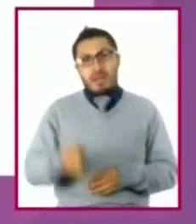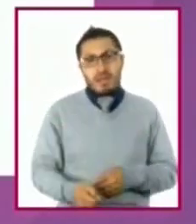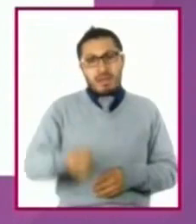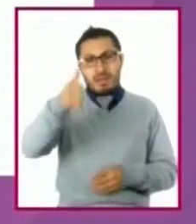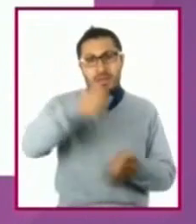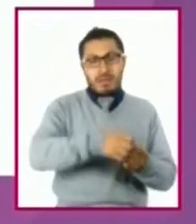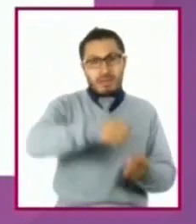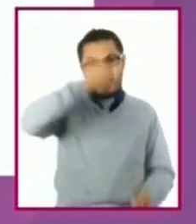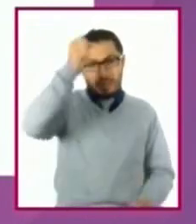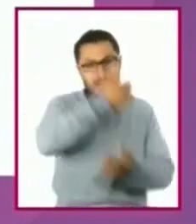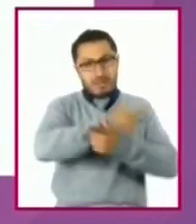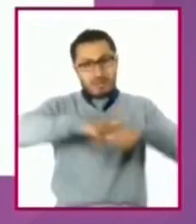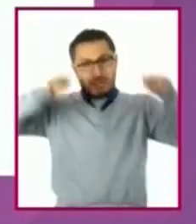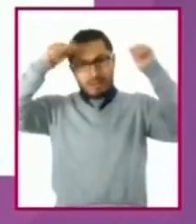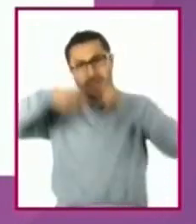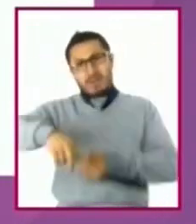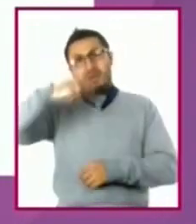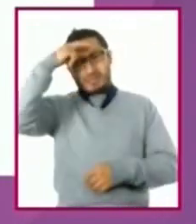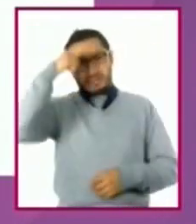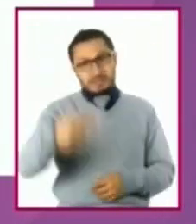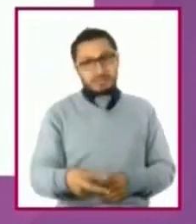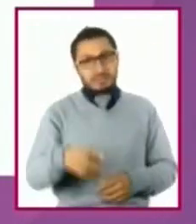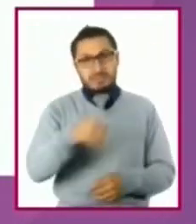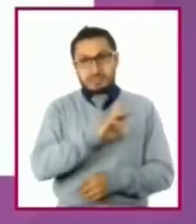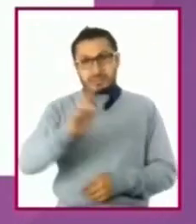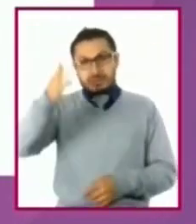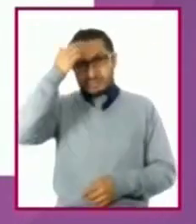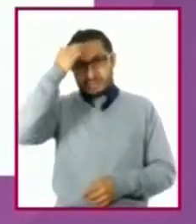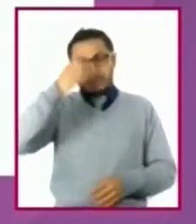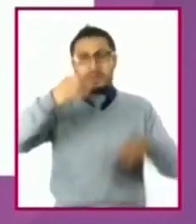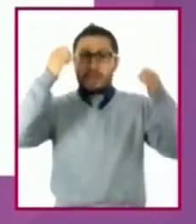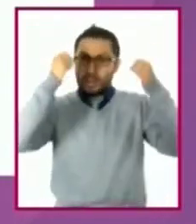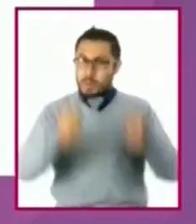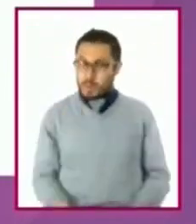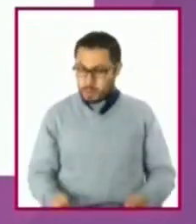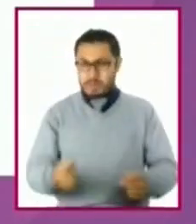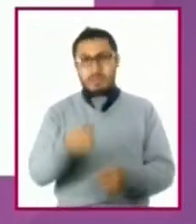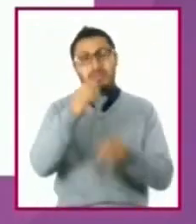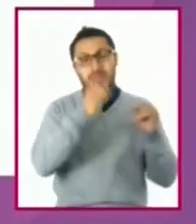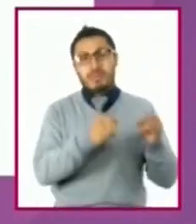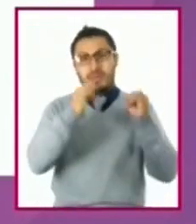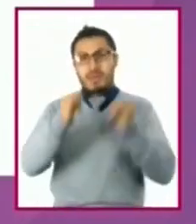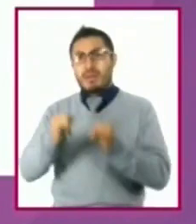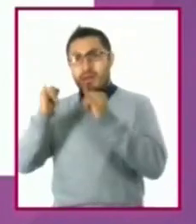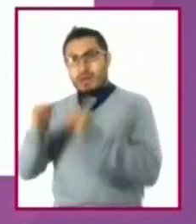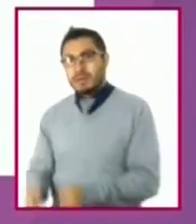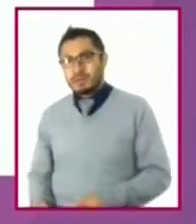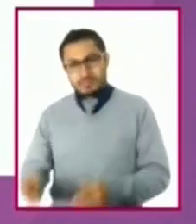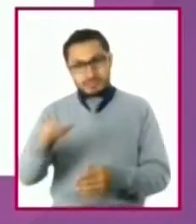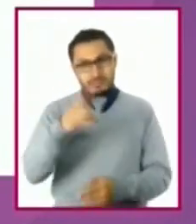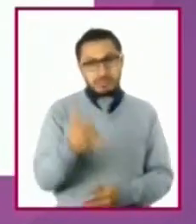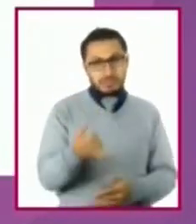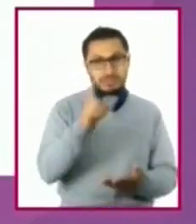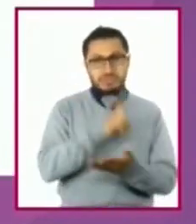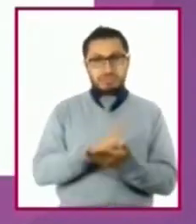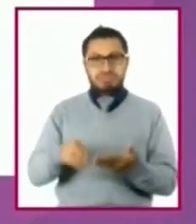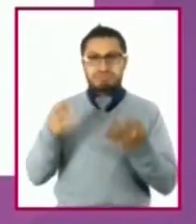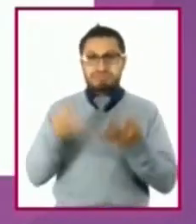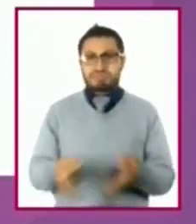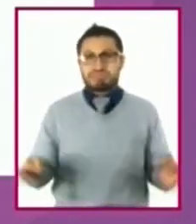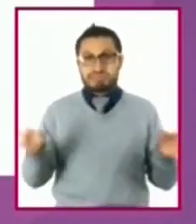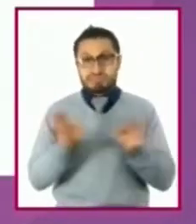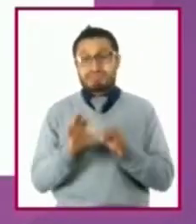constitución liberal del país, que reconoce ya las garantías individuales y los derechos